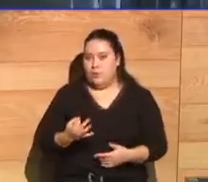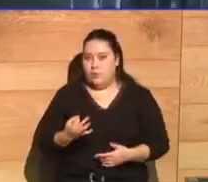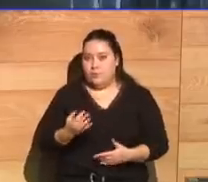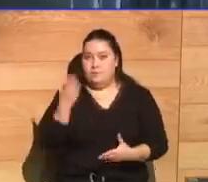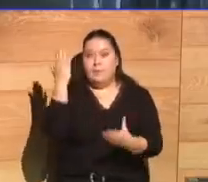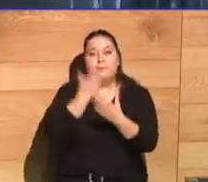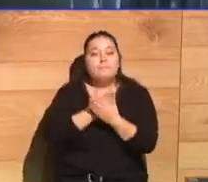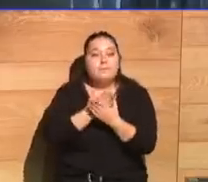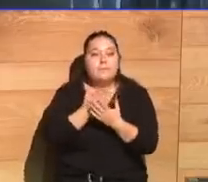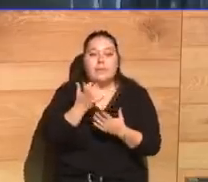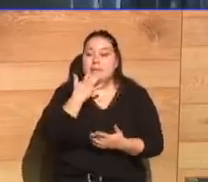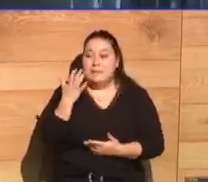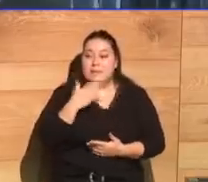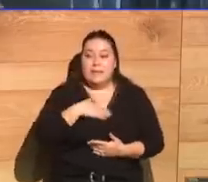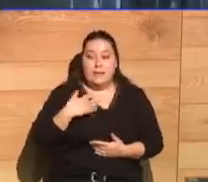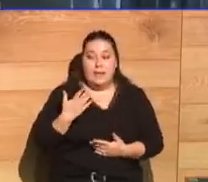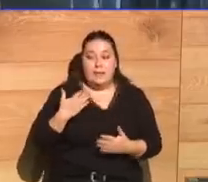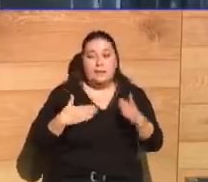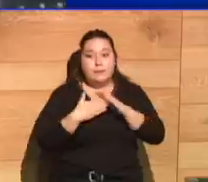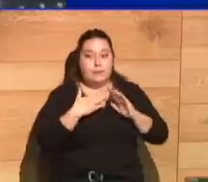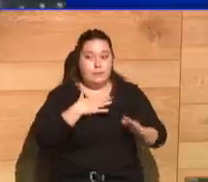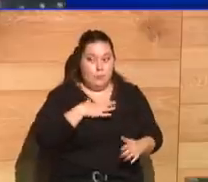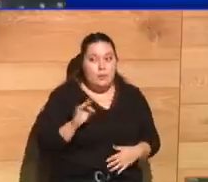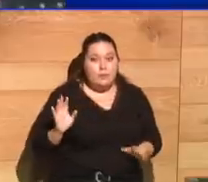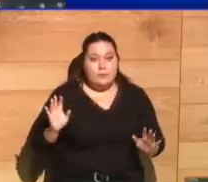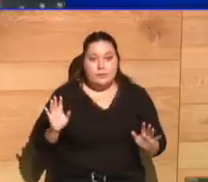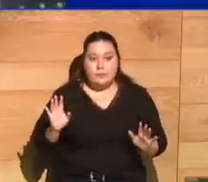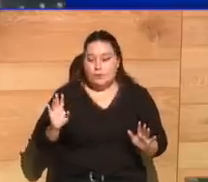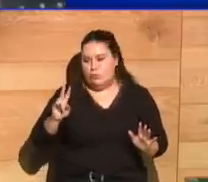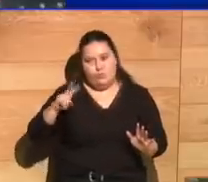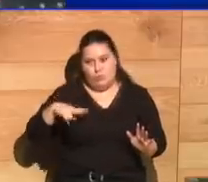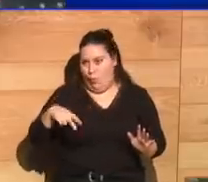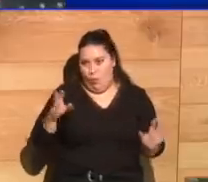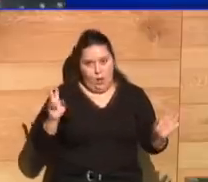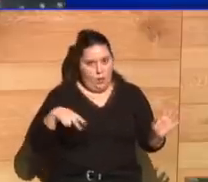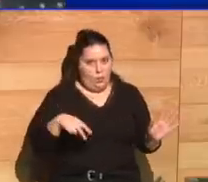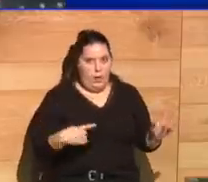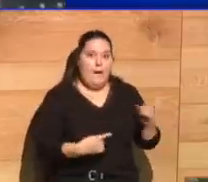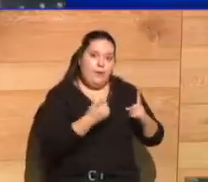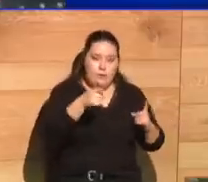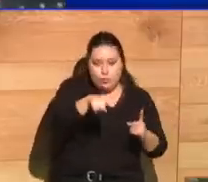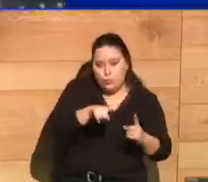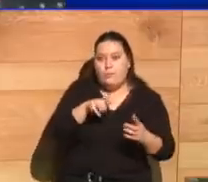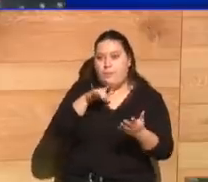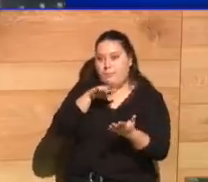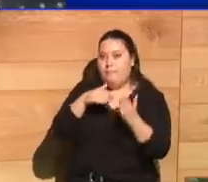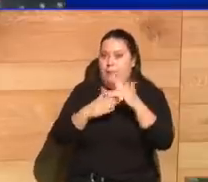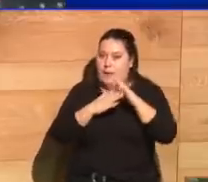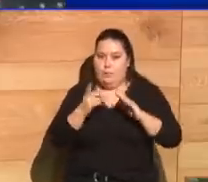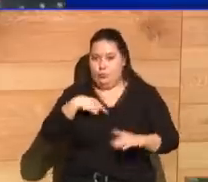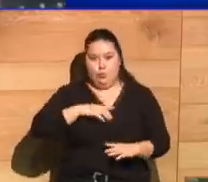hago un inciso, cuando queréis me paráis, ¿eh? No, eso nunca ha pasado. O sea, hay veces que has parado, pero nunca cuando hemos querido. Gracias por